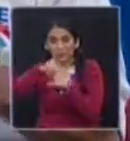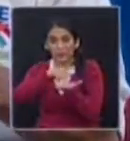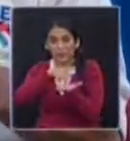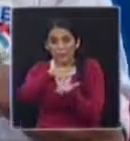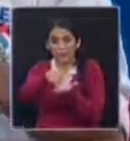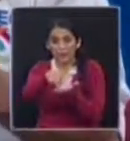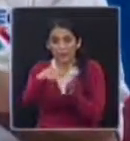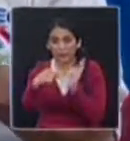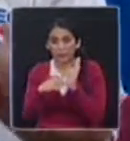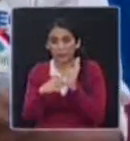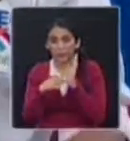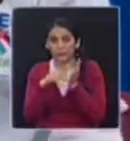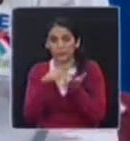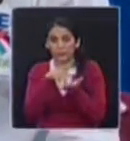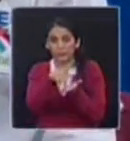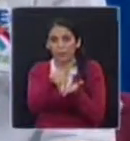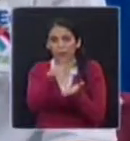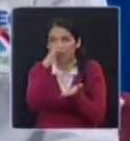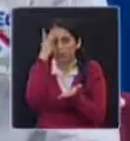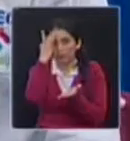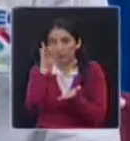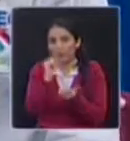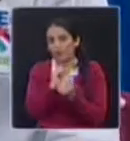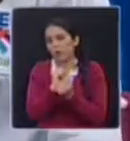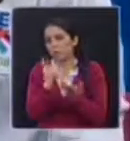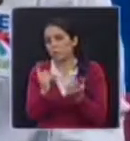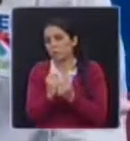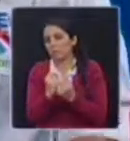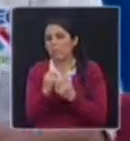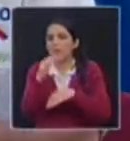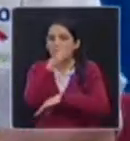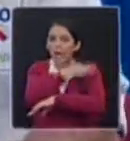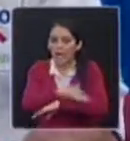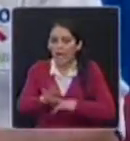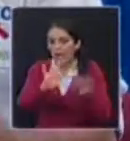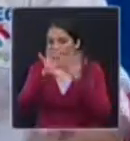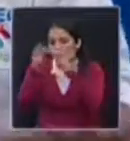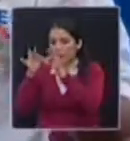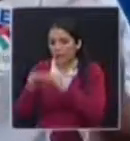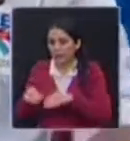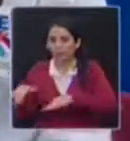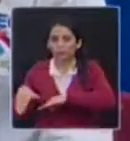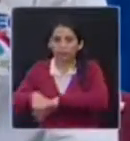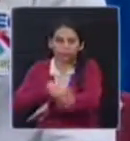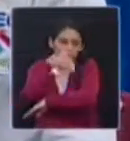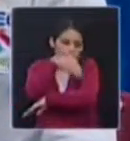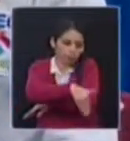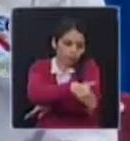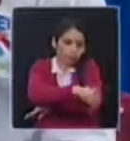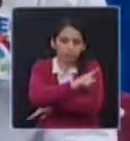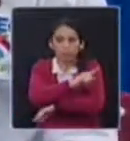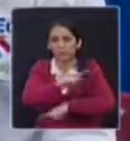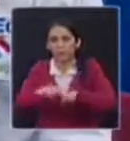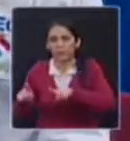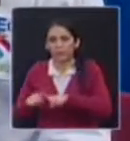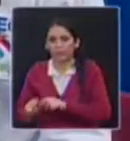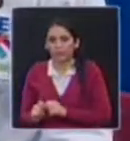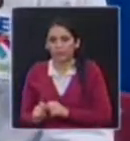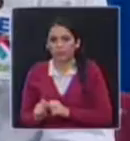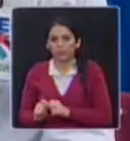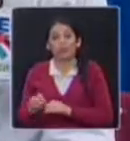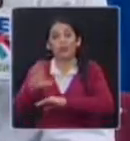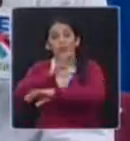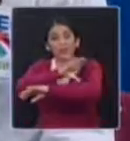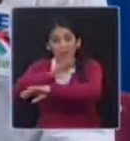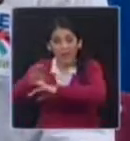llama una retribución en obras y servicios, bordillos, aceras, calles, alcantarillado, etcétera. Pero en el campo pagamos el